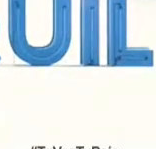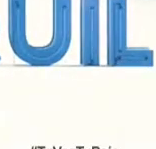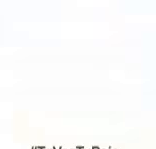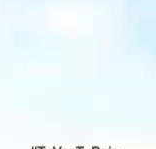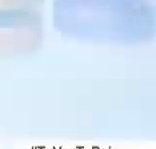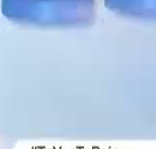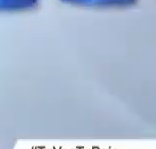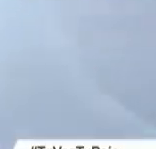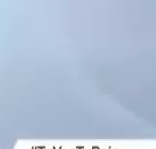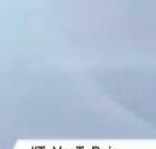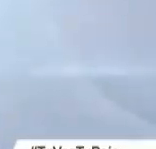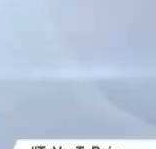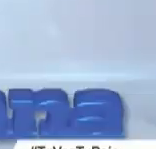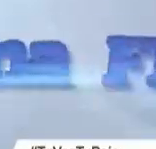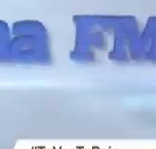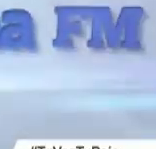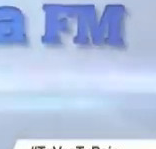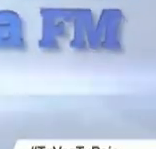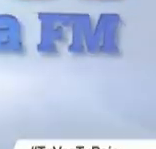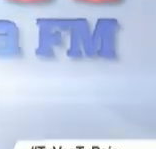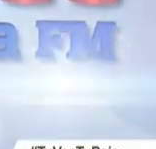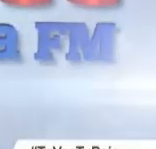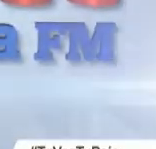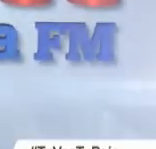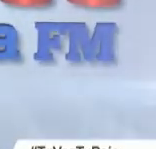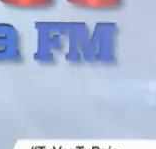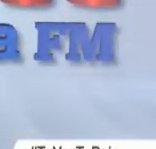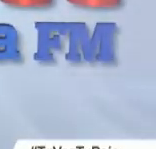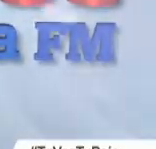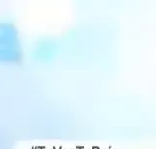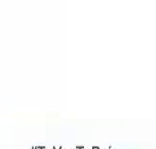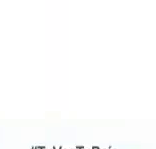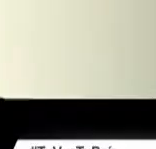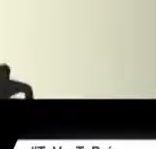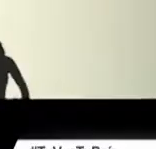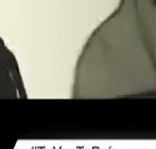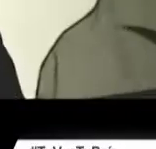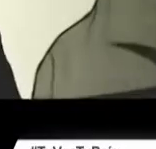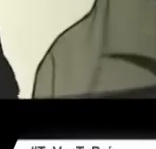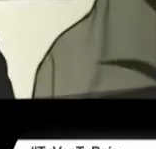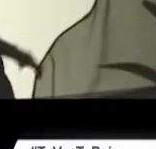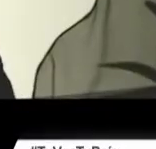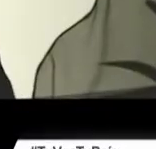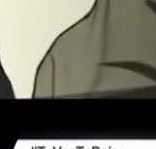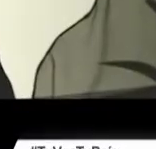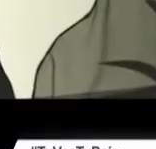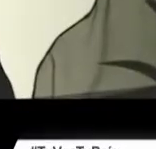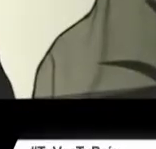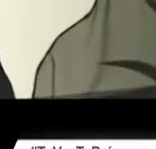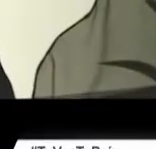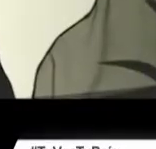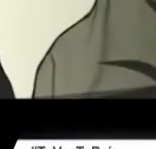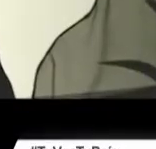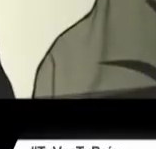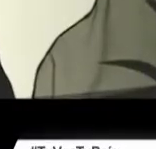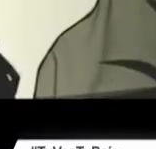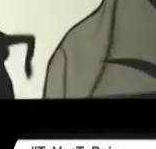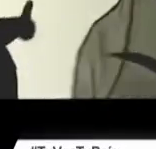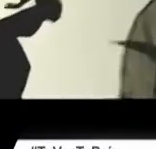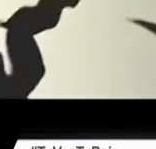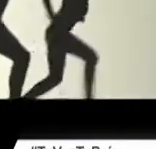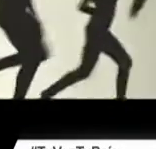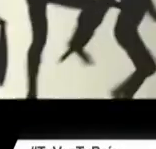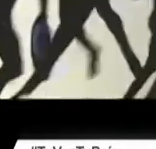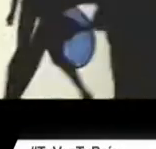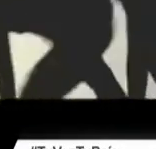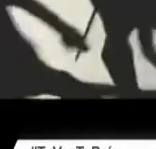muy valiente. Jamás siente el temor. La belleza del Ecuador no está solo en sus